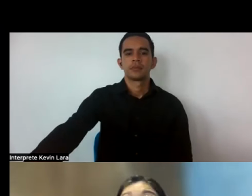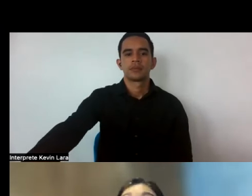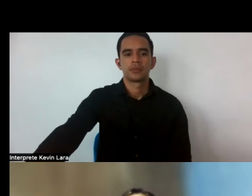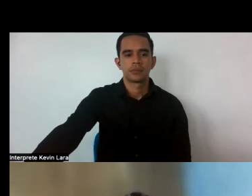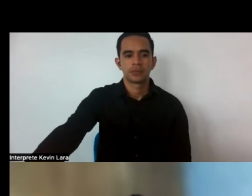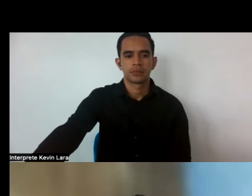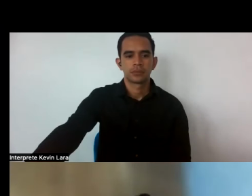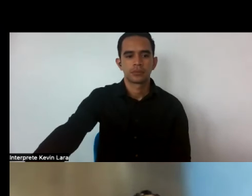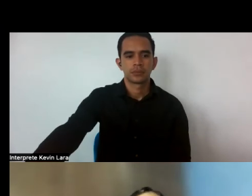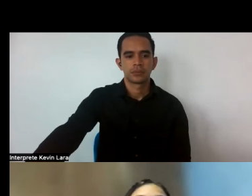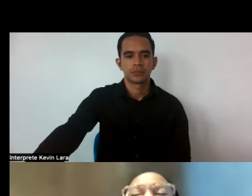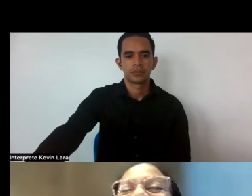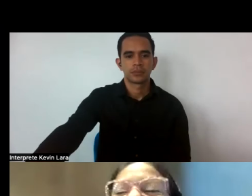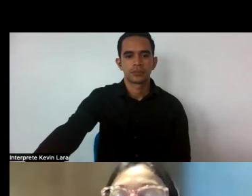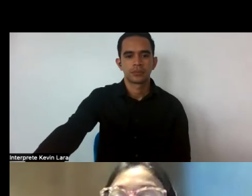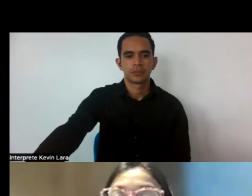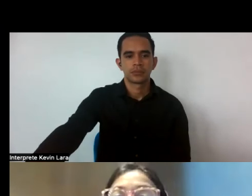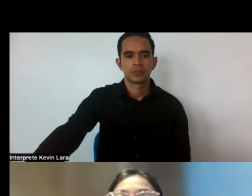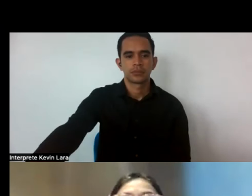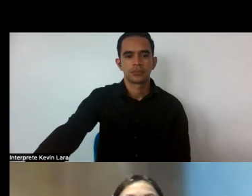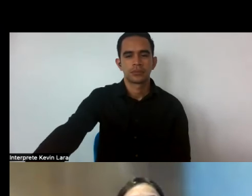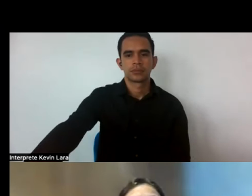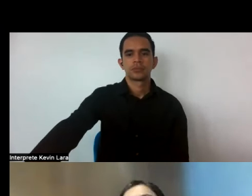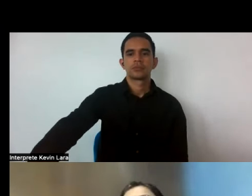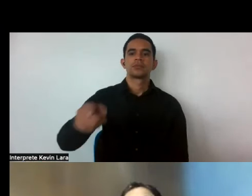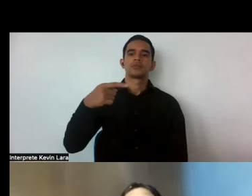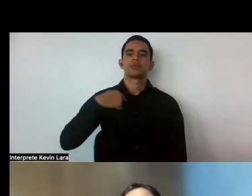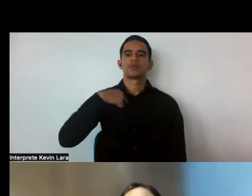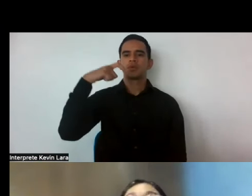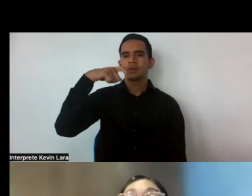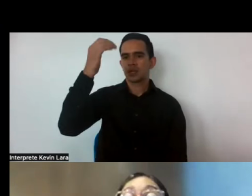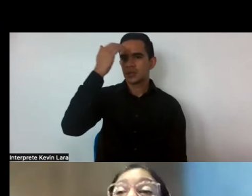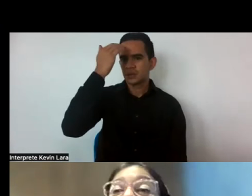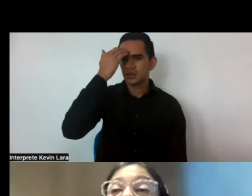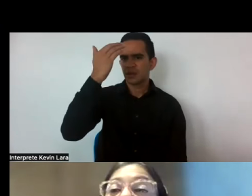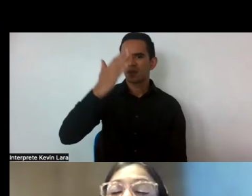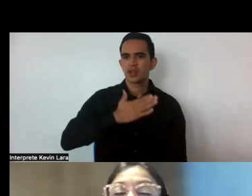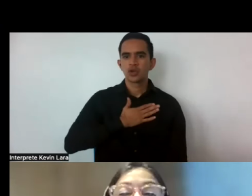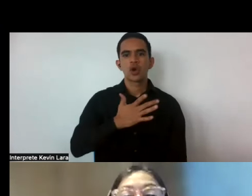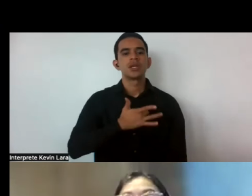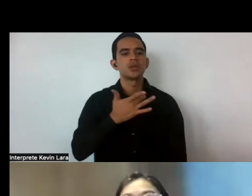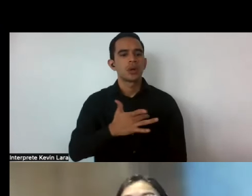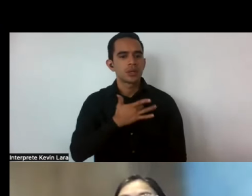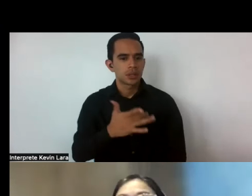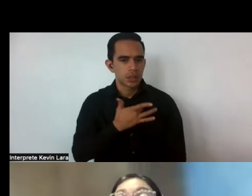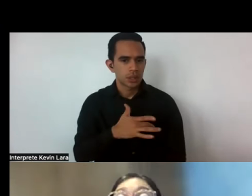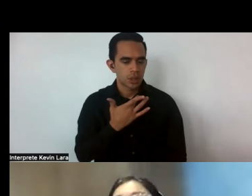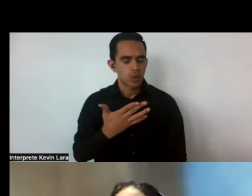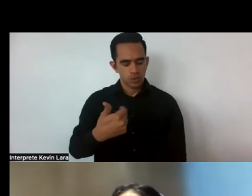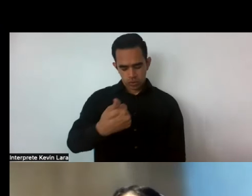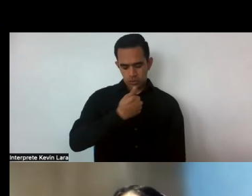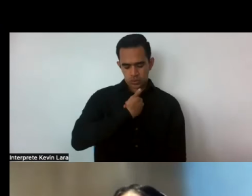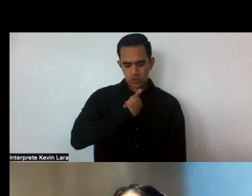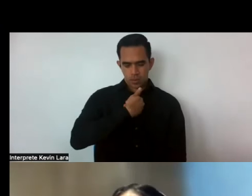que yo necesito partir de entender, conocer qué estoy sintiendo, un autoconocimiento, hacer